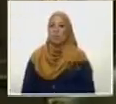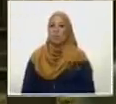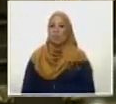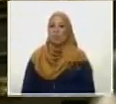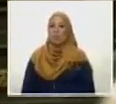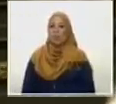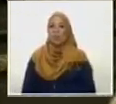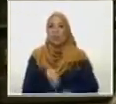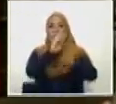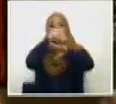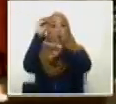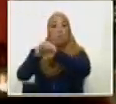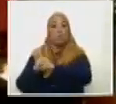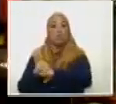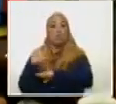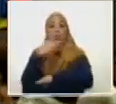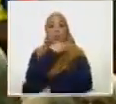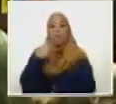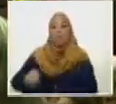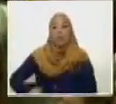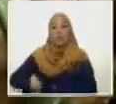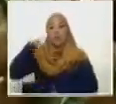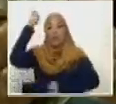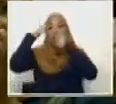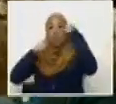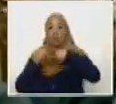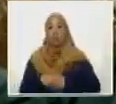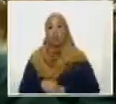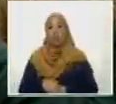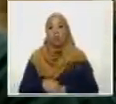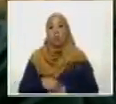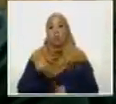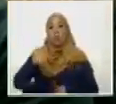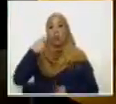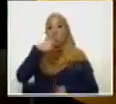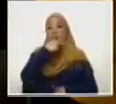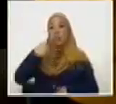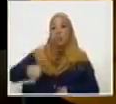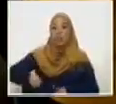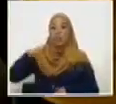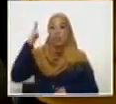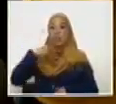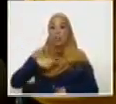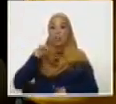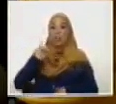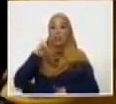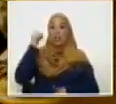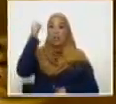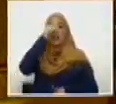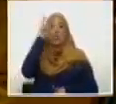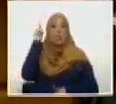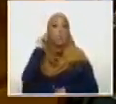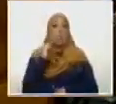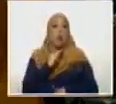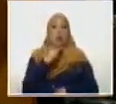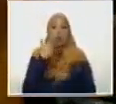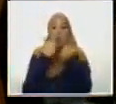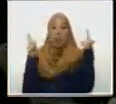Como convocatoria que hiciera el presidente Chávez del proyecto patriótico del padre de la patria, Simón Bolívar.